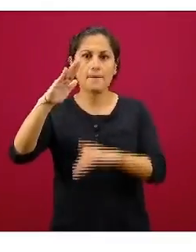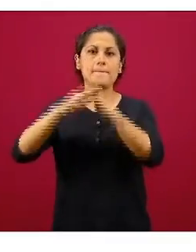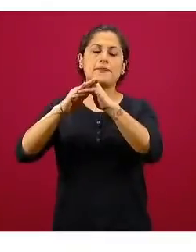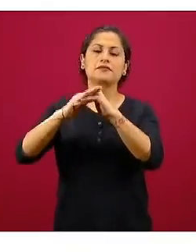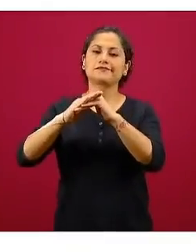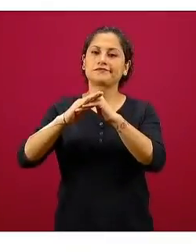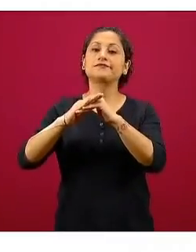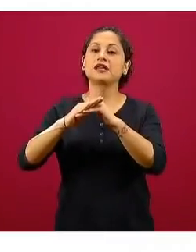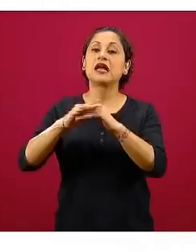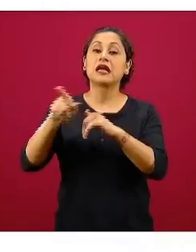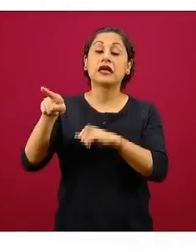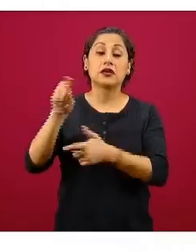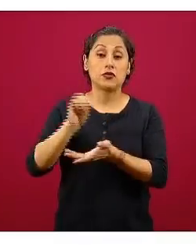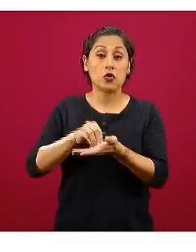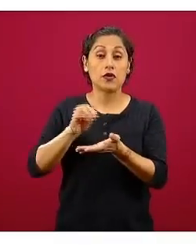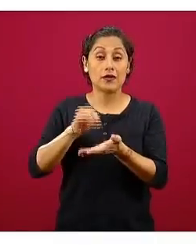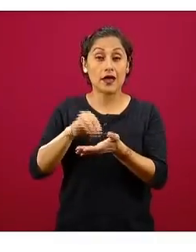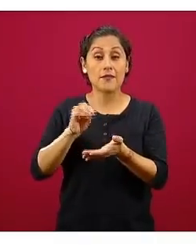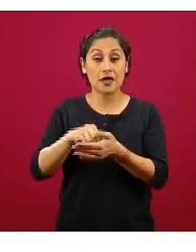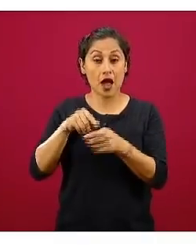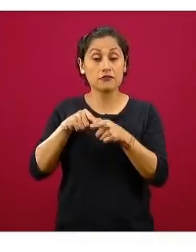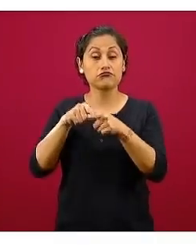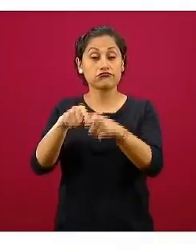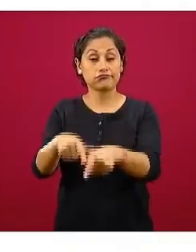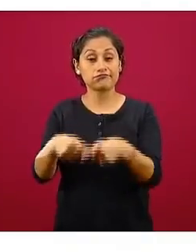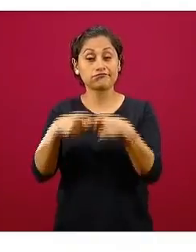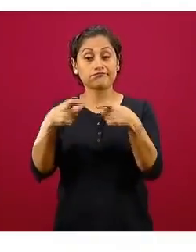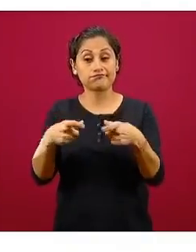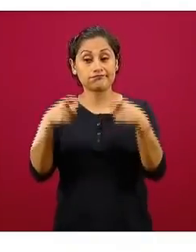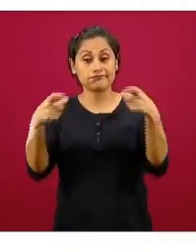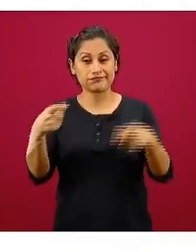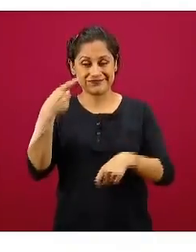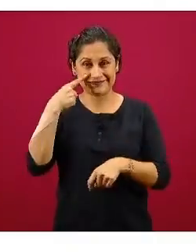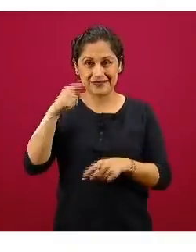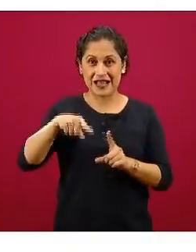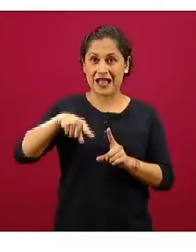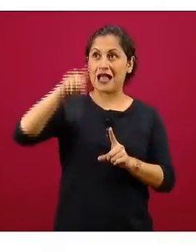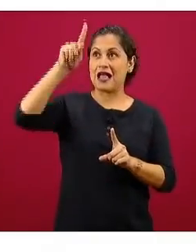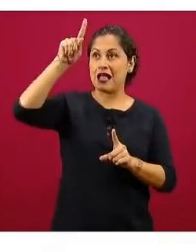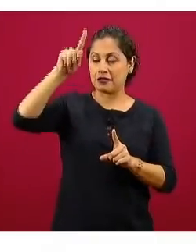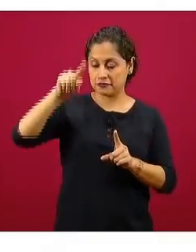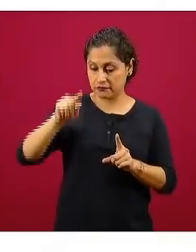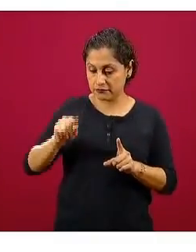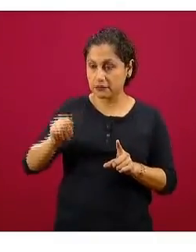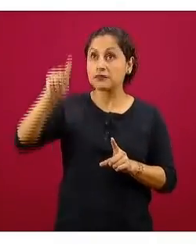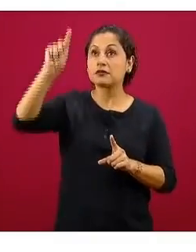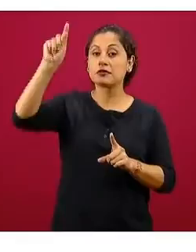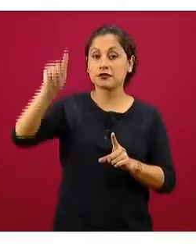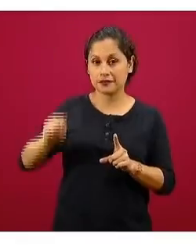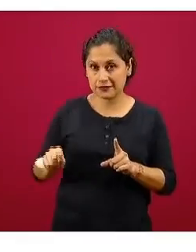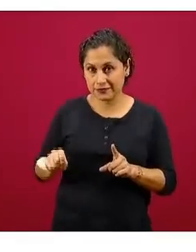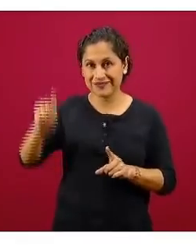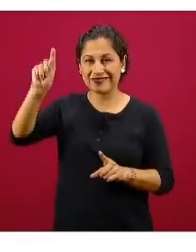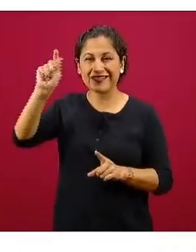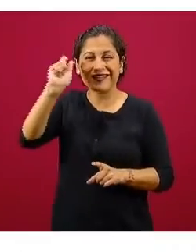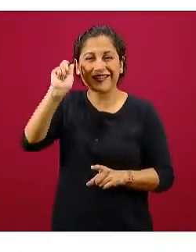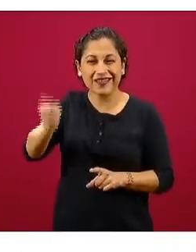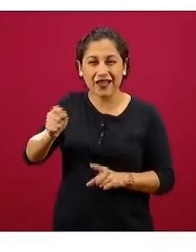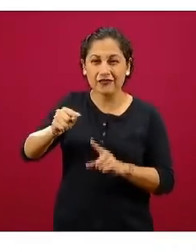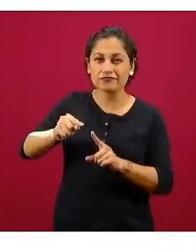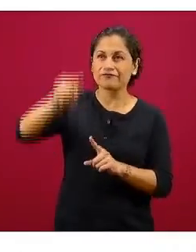importante en el número de casos. Por cierto que estas espigas, que seguramente a algunos les llamarán la atención, me refiero a espigas a estos